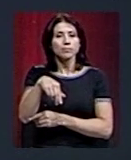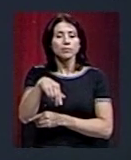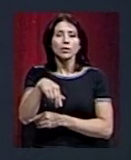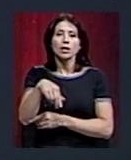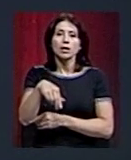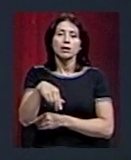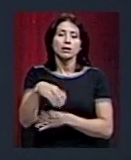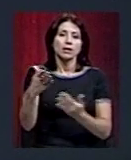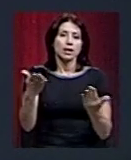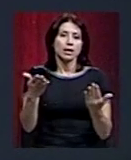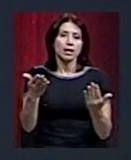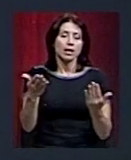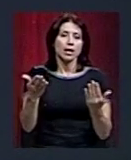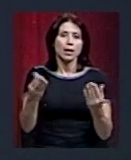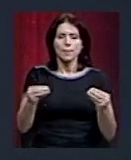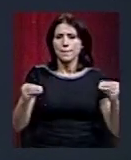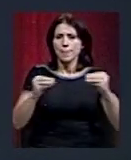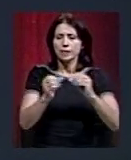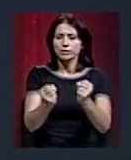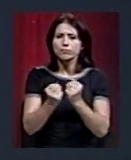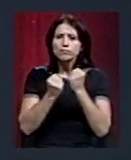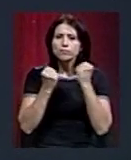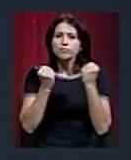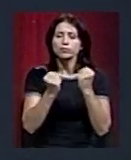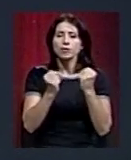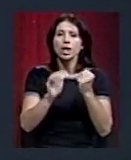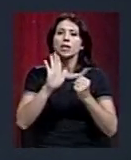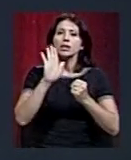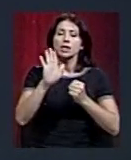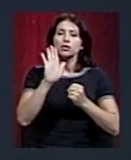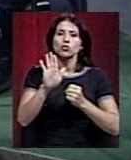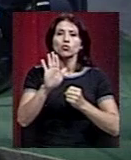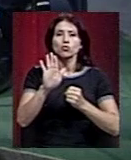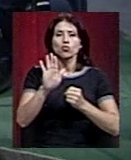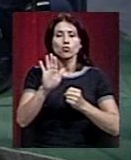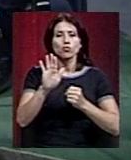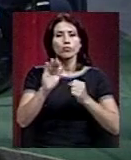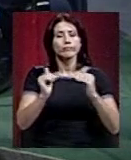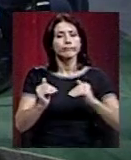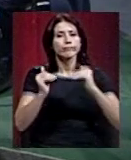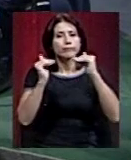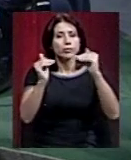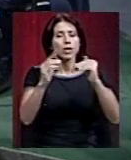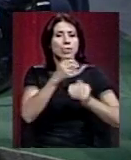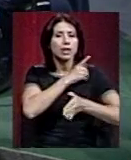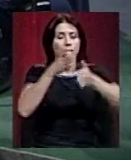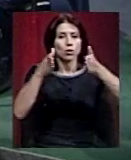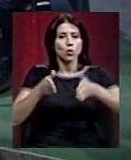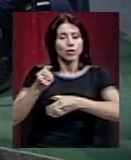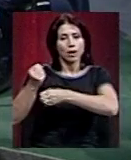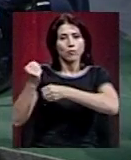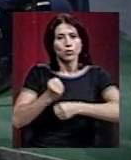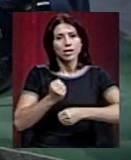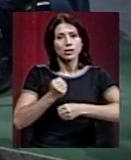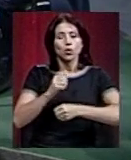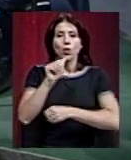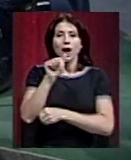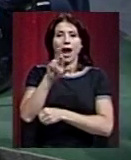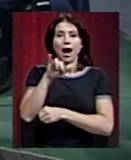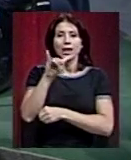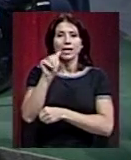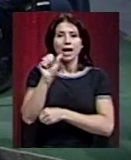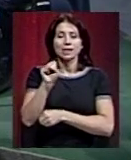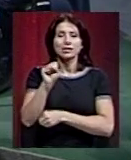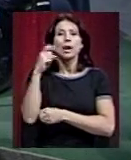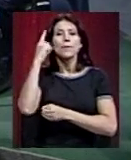viene más empoderado de su posición de director de la Fundación Arias para la Paz y